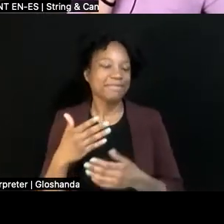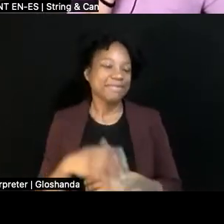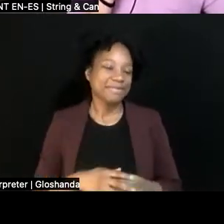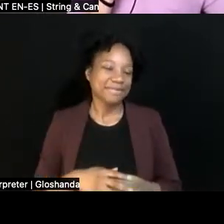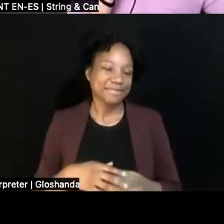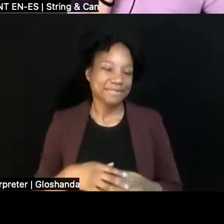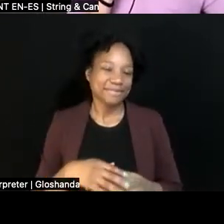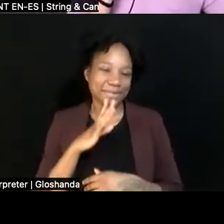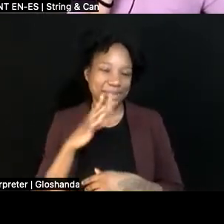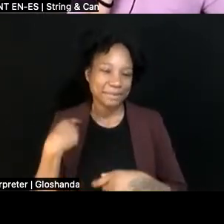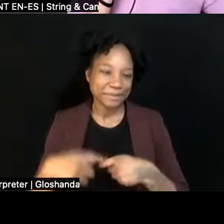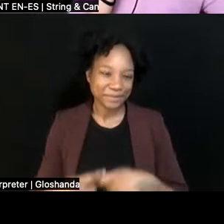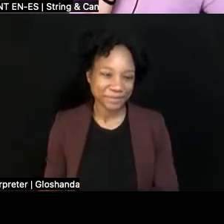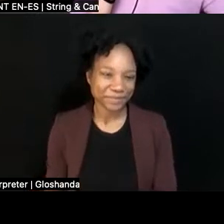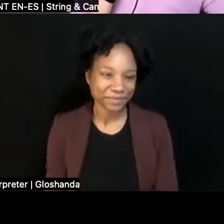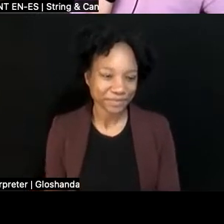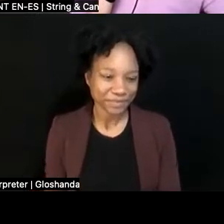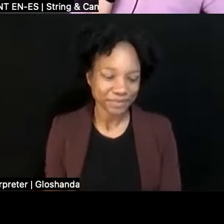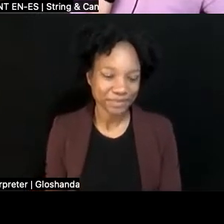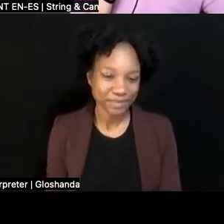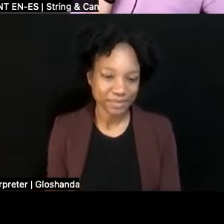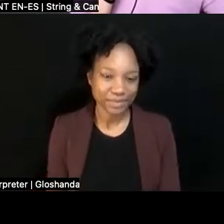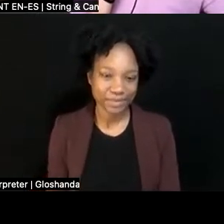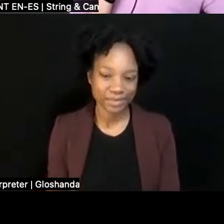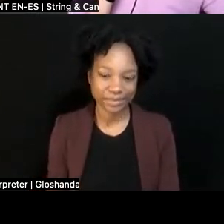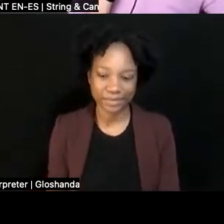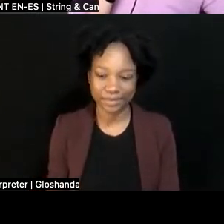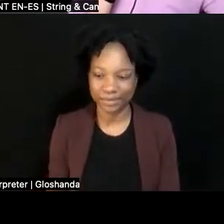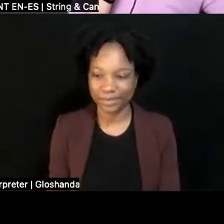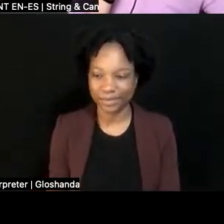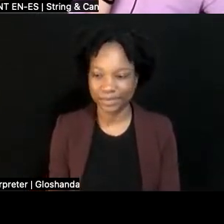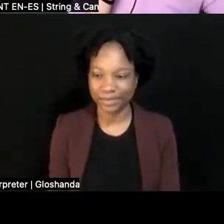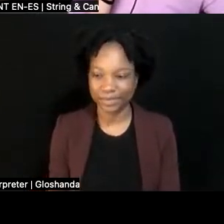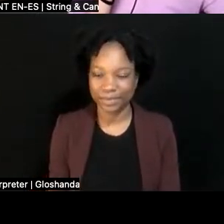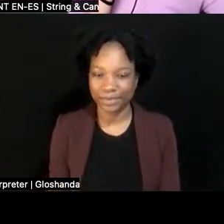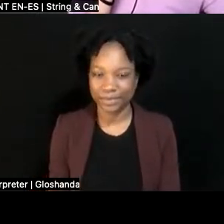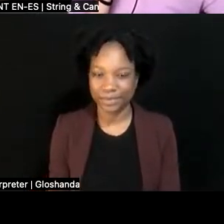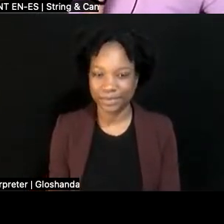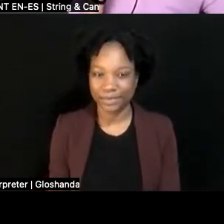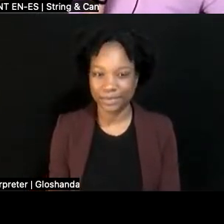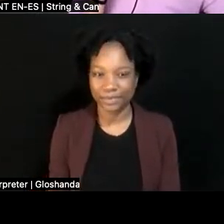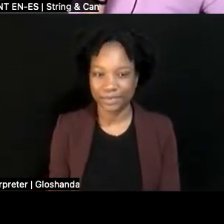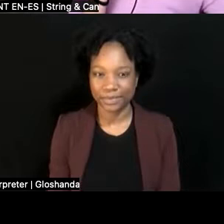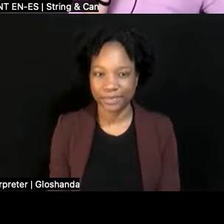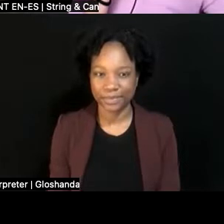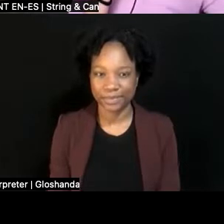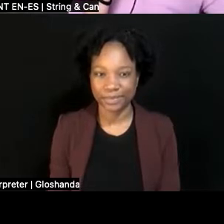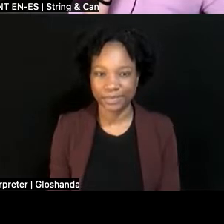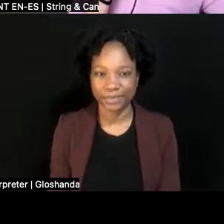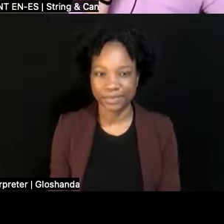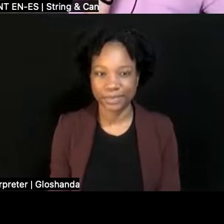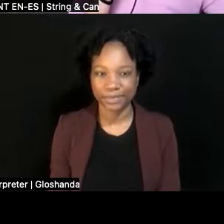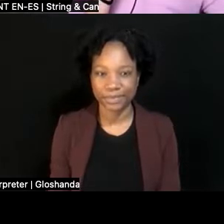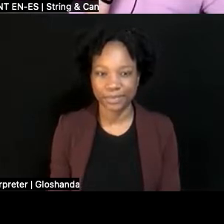un trekking con ustedes para conocerlas mejor y más sobre sus obras. Pero, en fin, quería comenzar con Graciela.